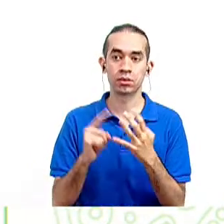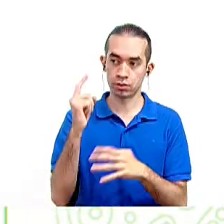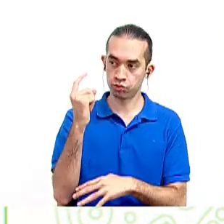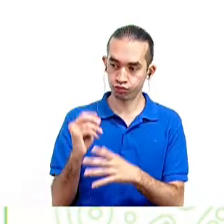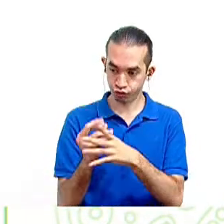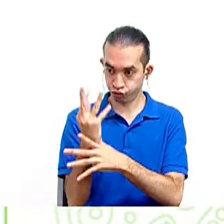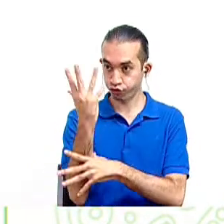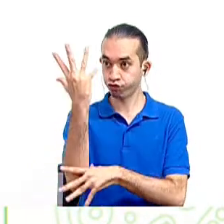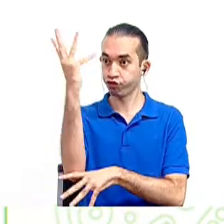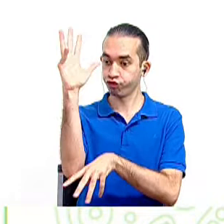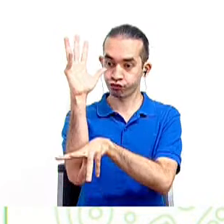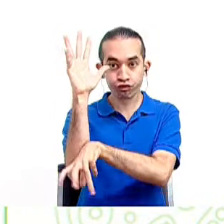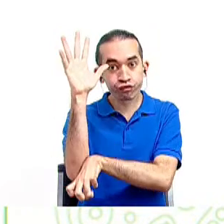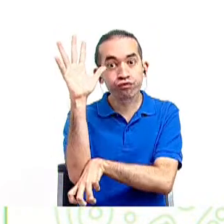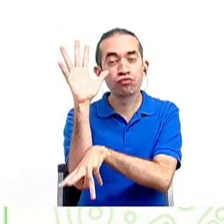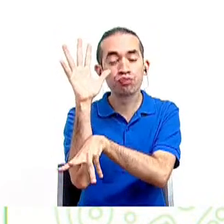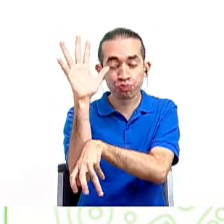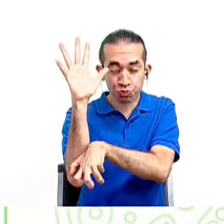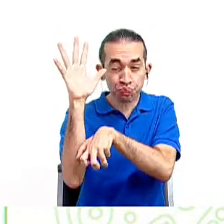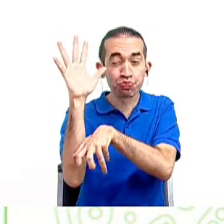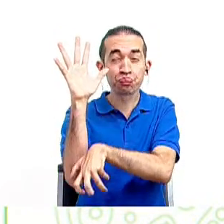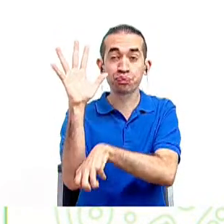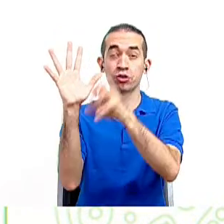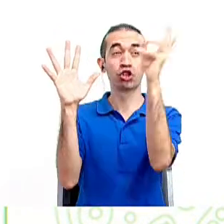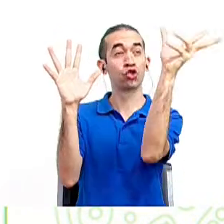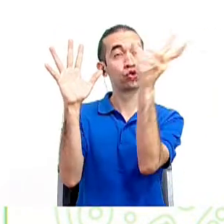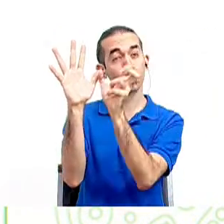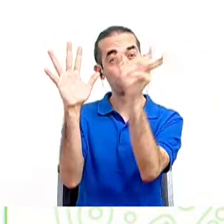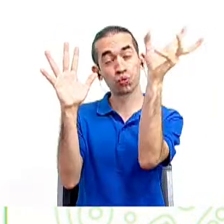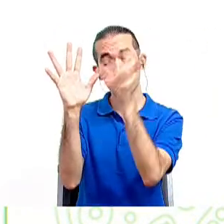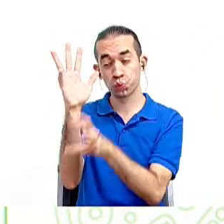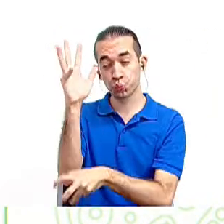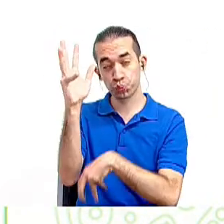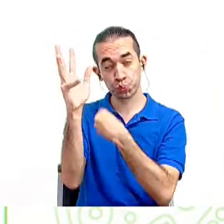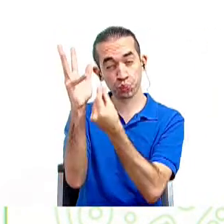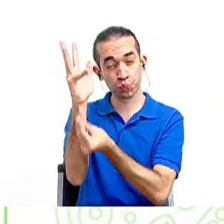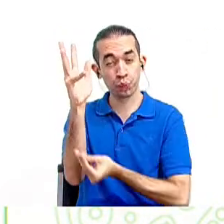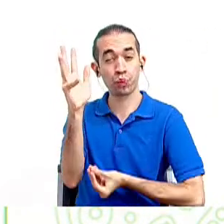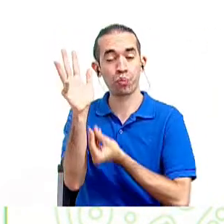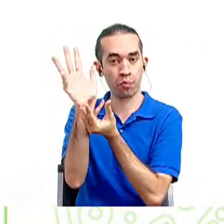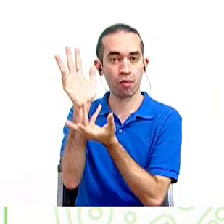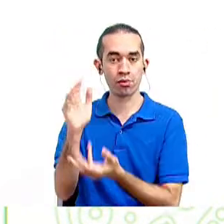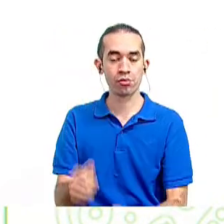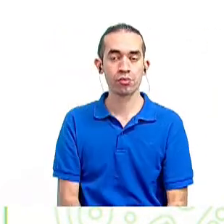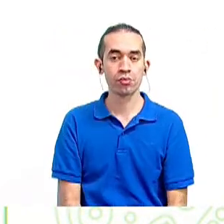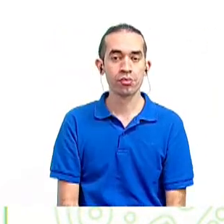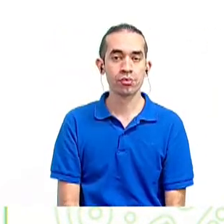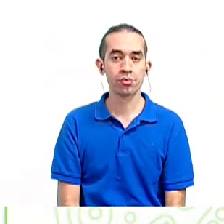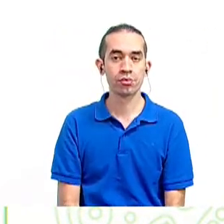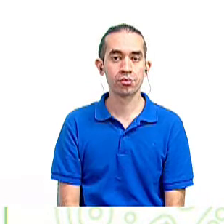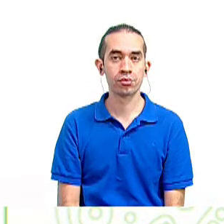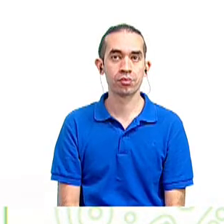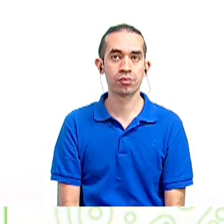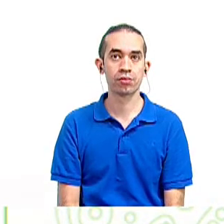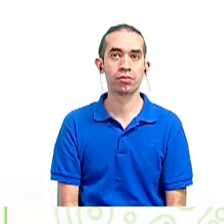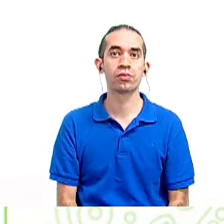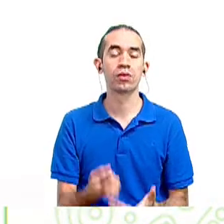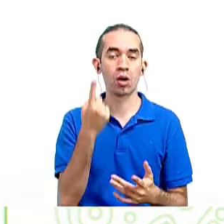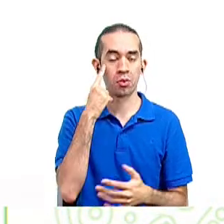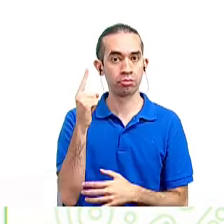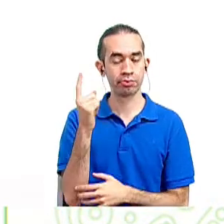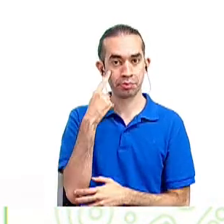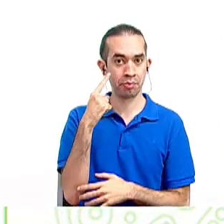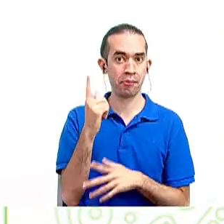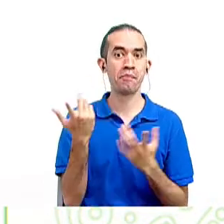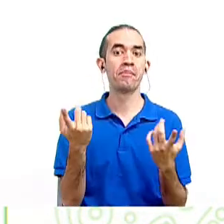la forma en la que las plantas se alimentan. Vamos a explicar un poco esos eventos con una reacción química.